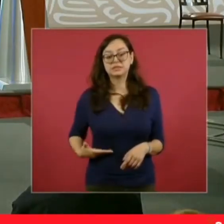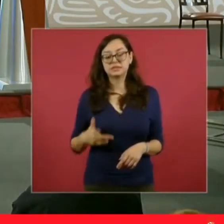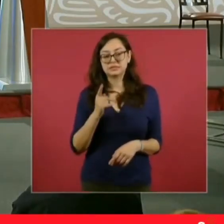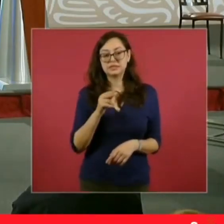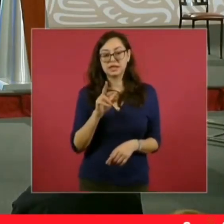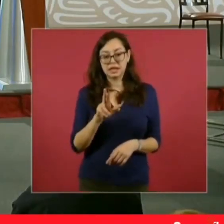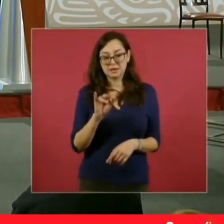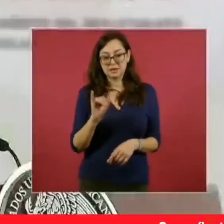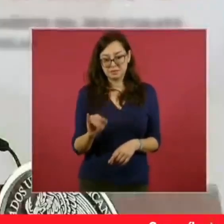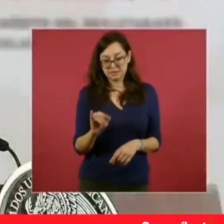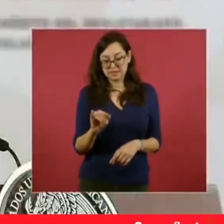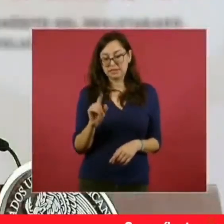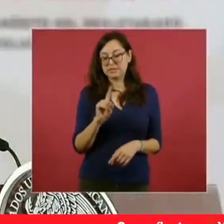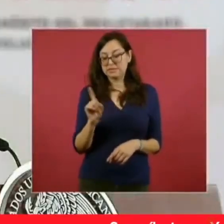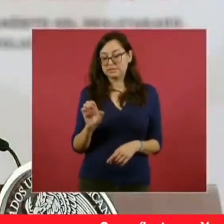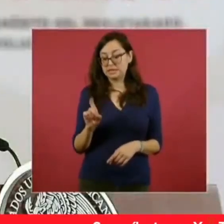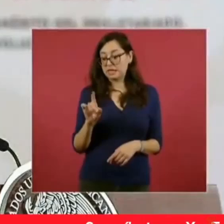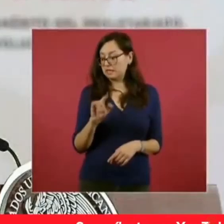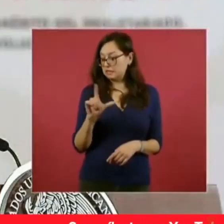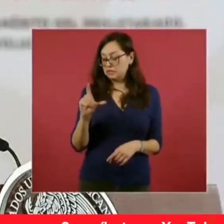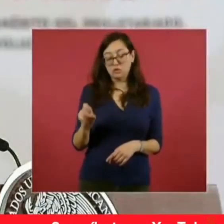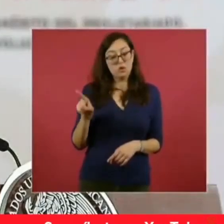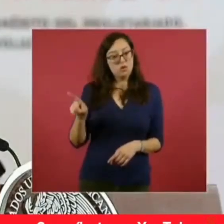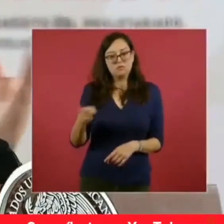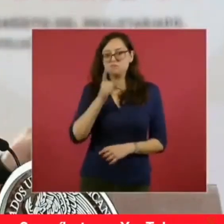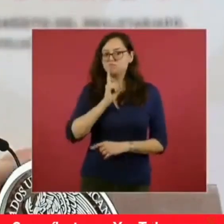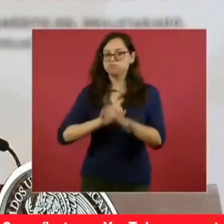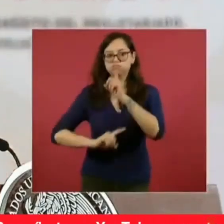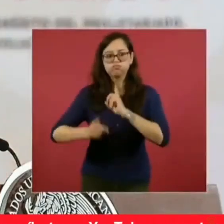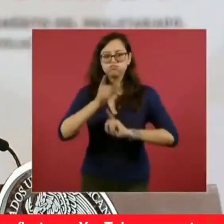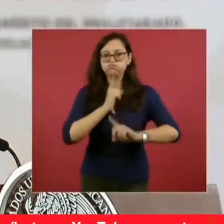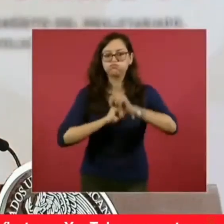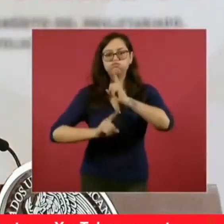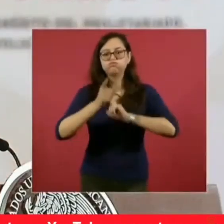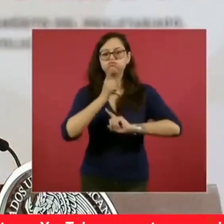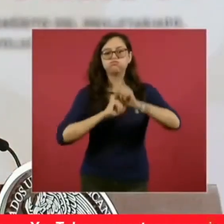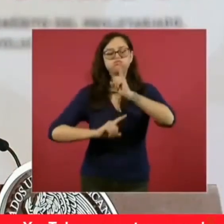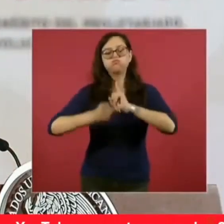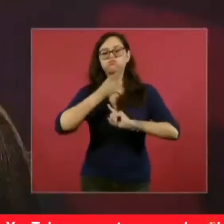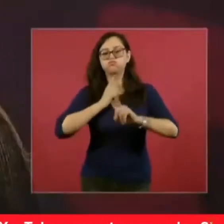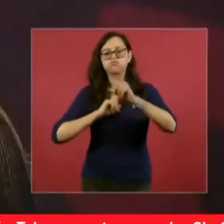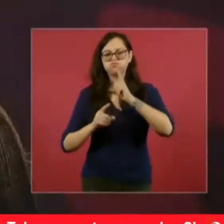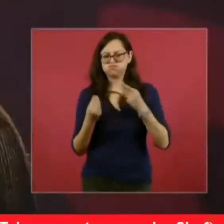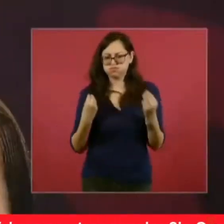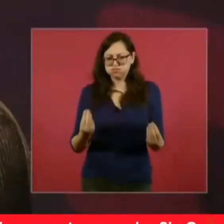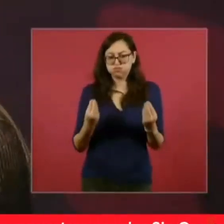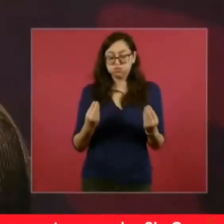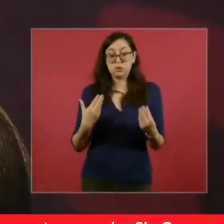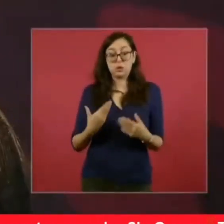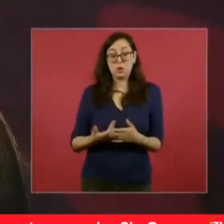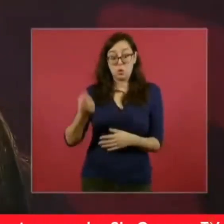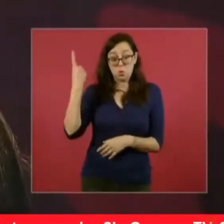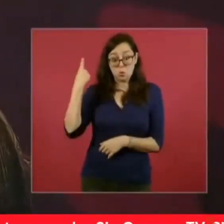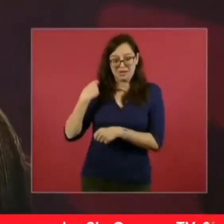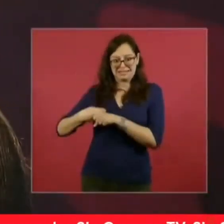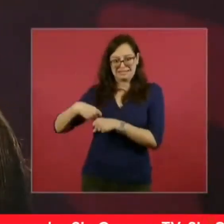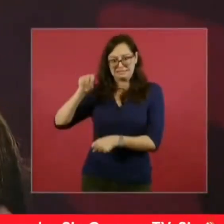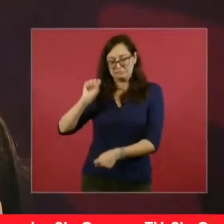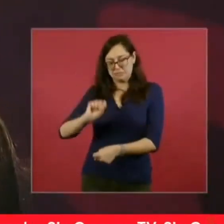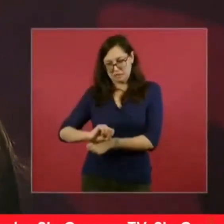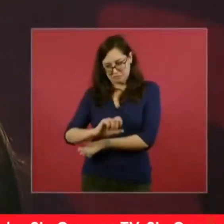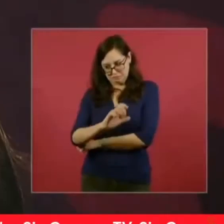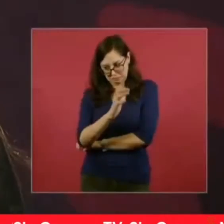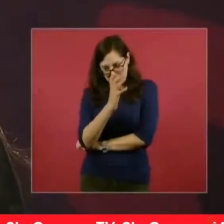Ernesto Zedillo miente como respira, y no solamente la semana pasada hizo el oso de su vida, y que aquí